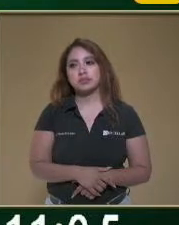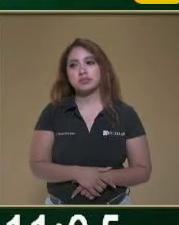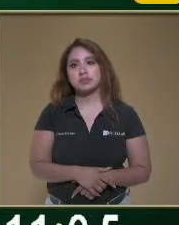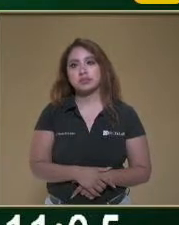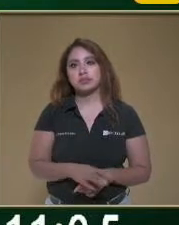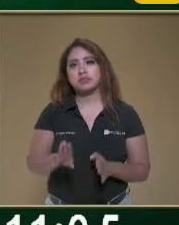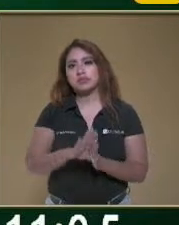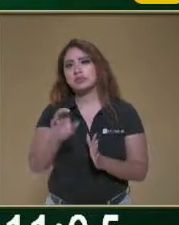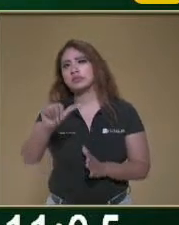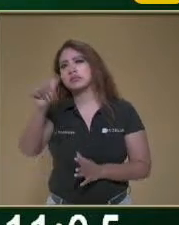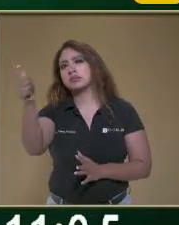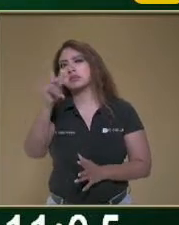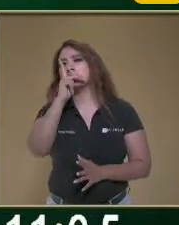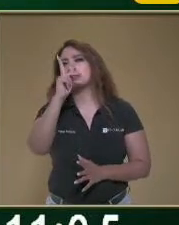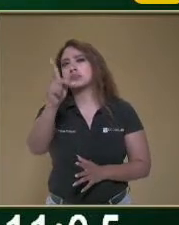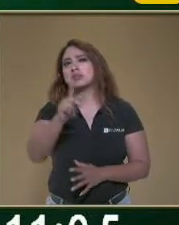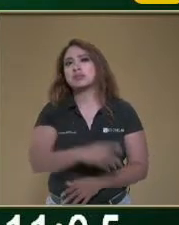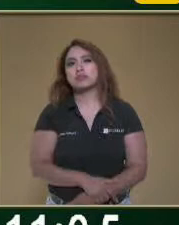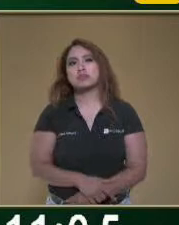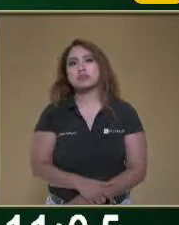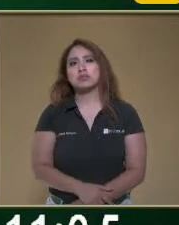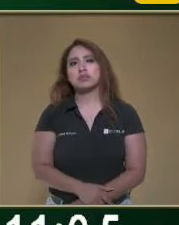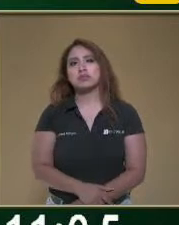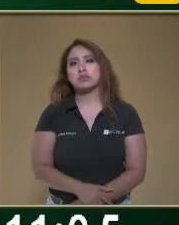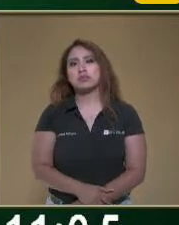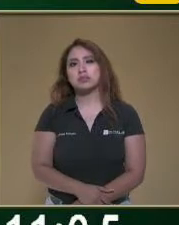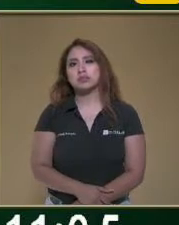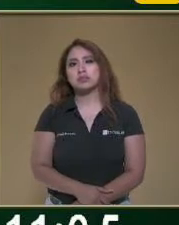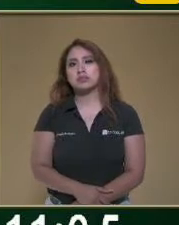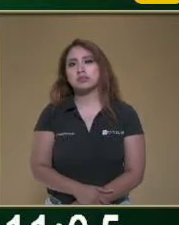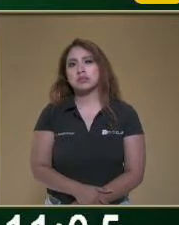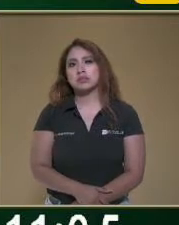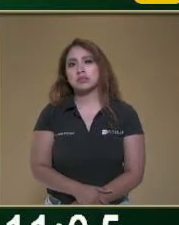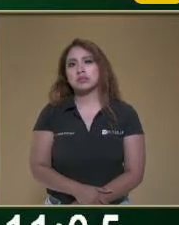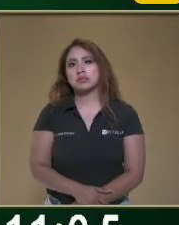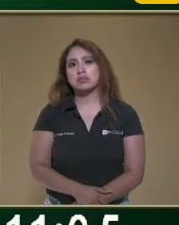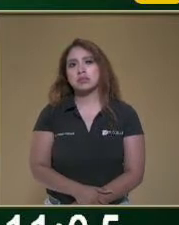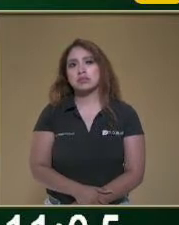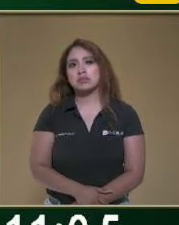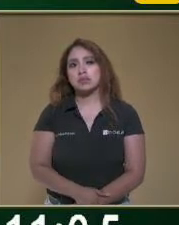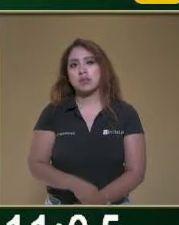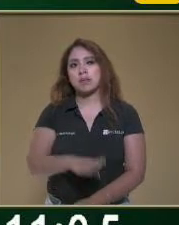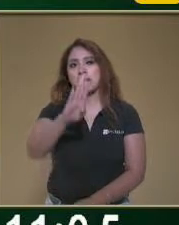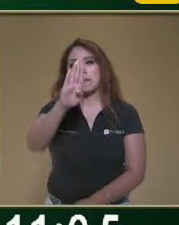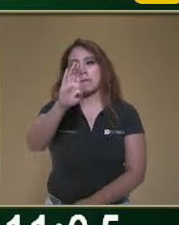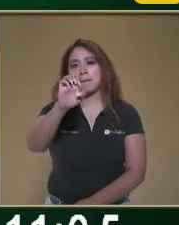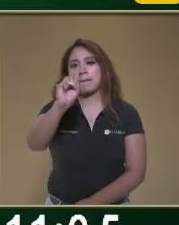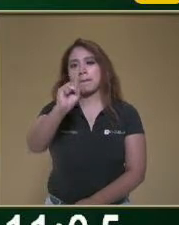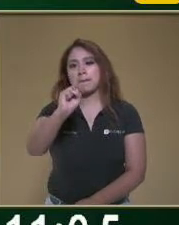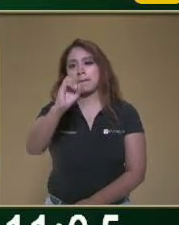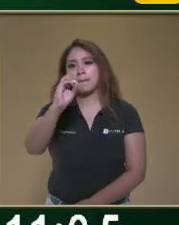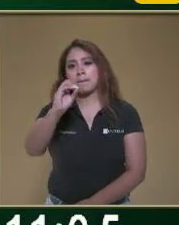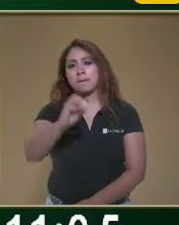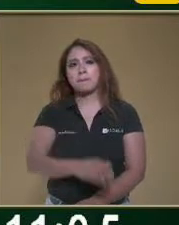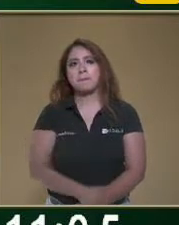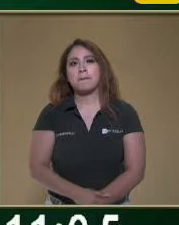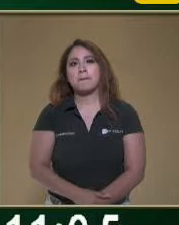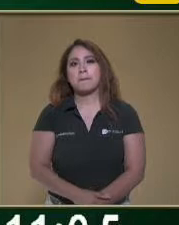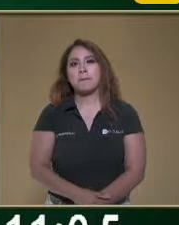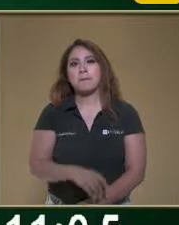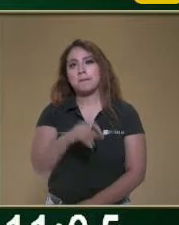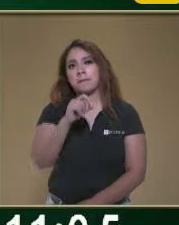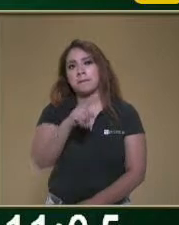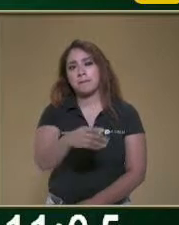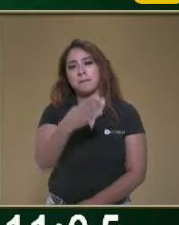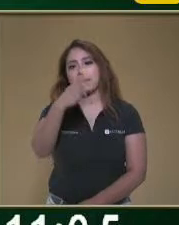¿qué otra palabra inicia igual que el nombre de Bere, maestrana? Beso. Así es, por ejemplo, también. Barco.